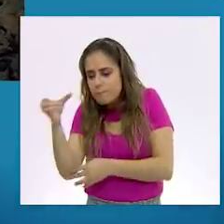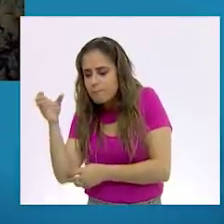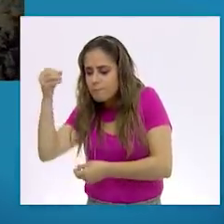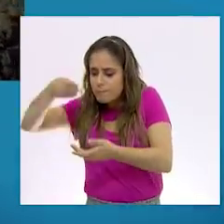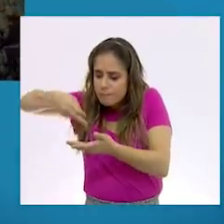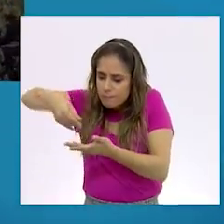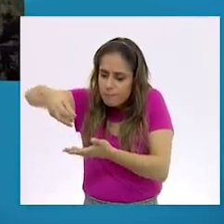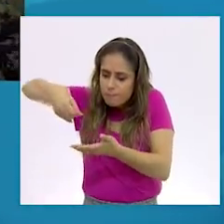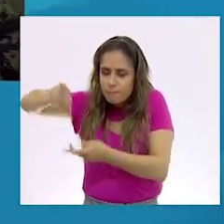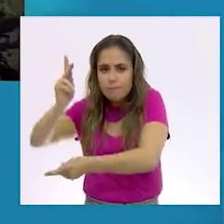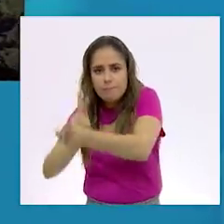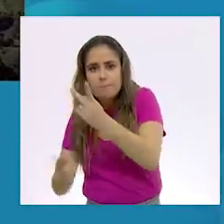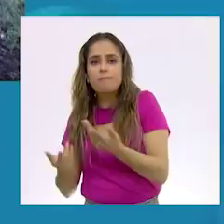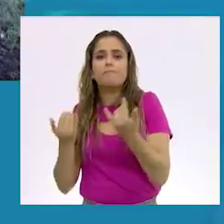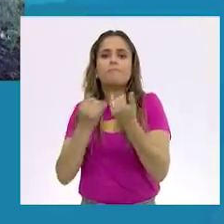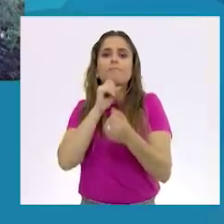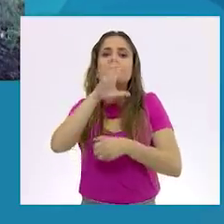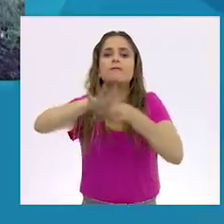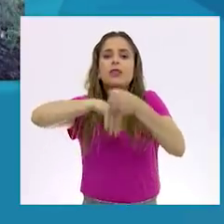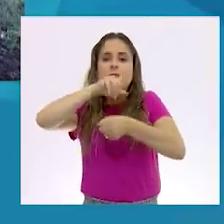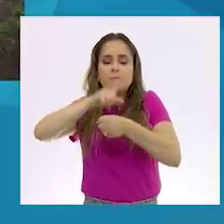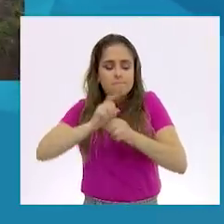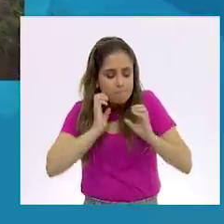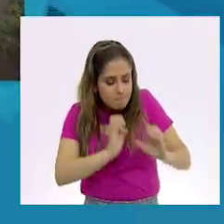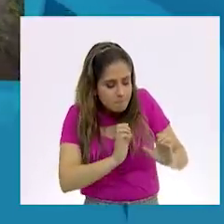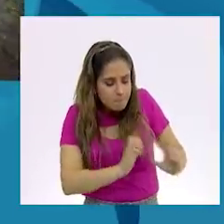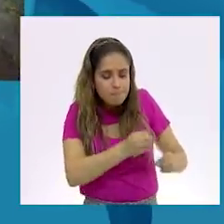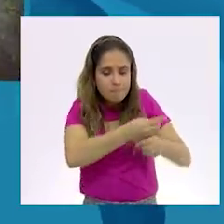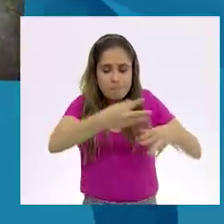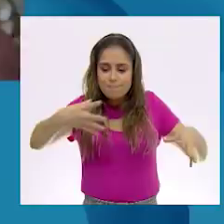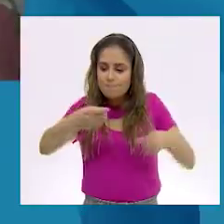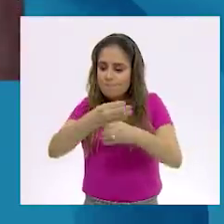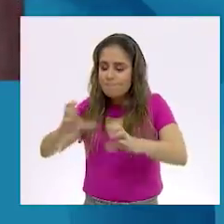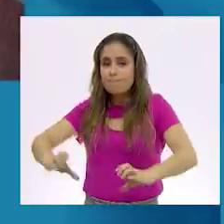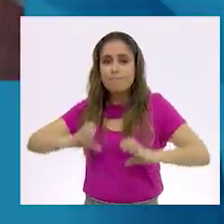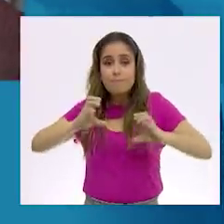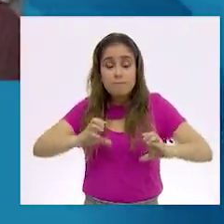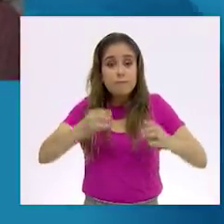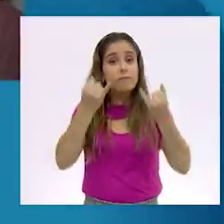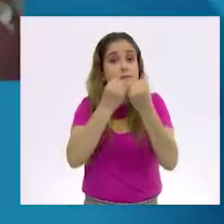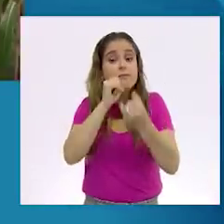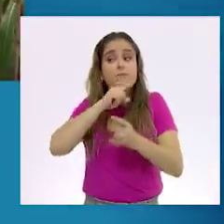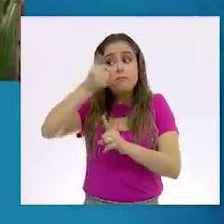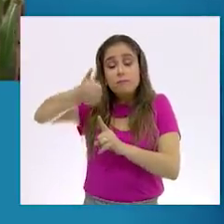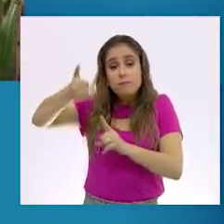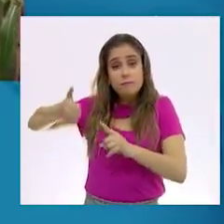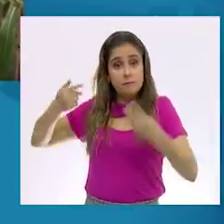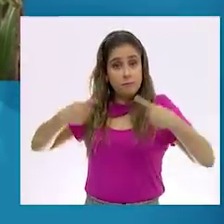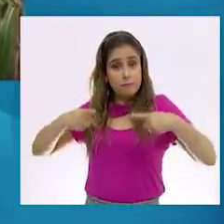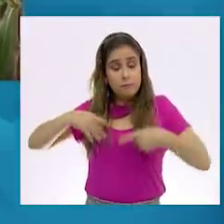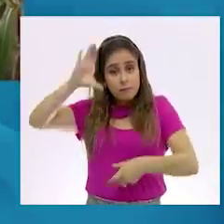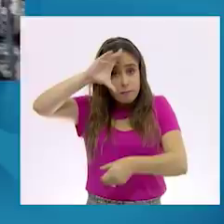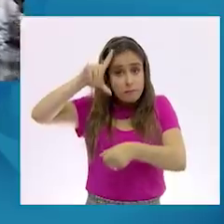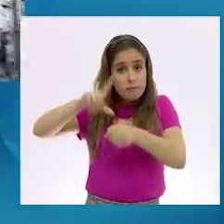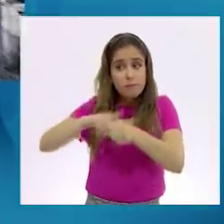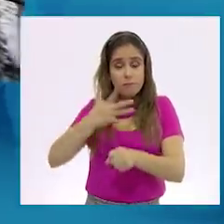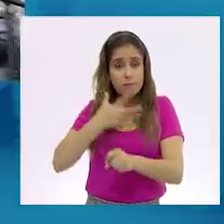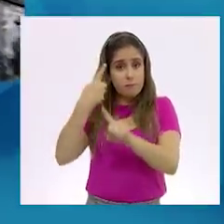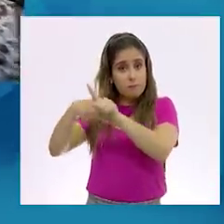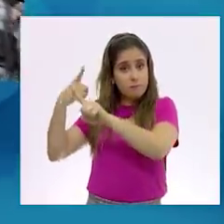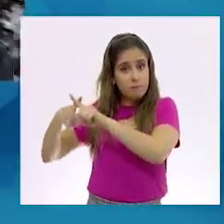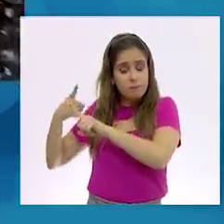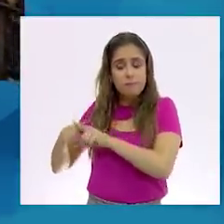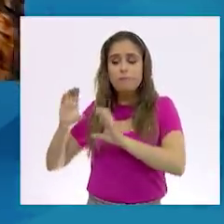estrecha relación entre la diversidad biológica y la diversidad cultural se manifiesta en el proceso de domesticación.